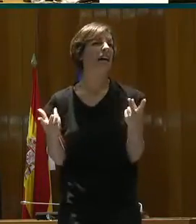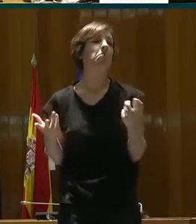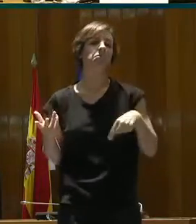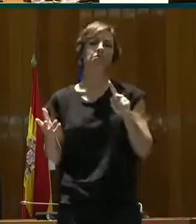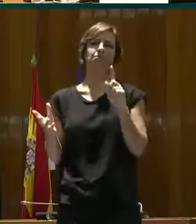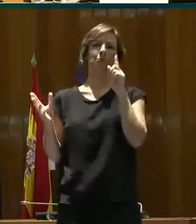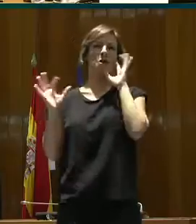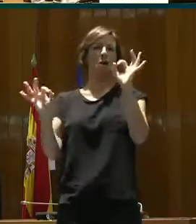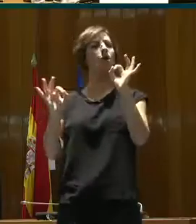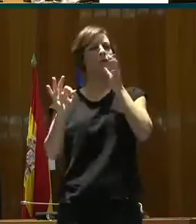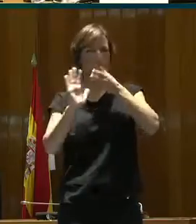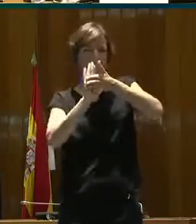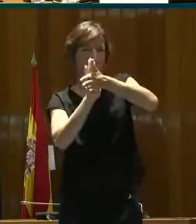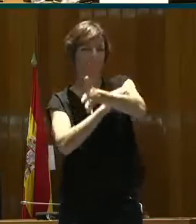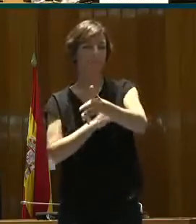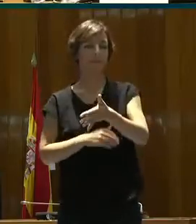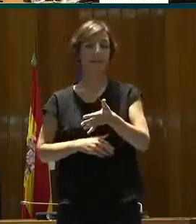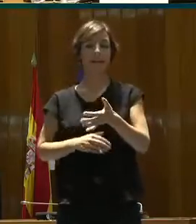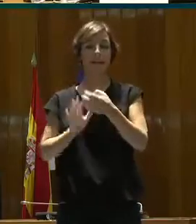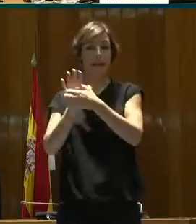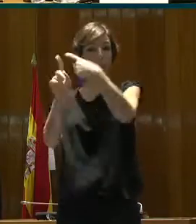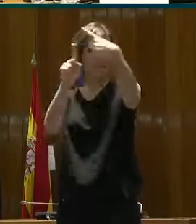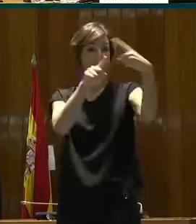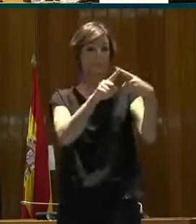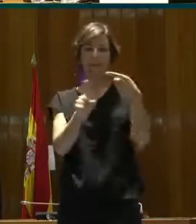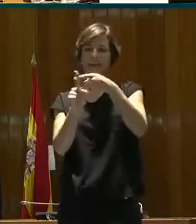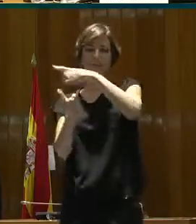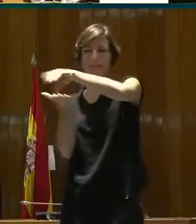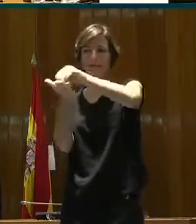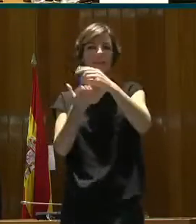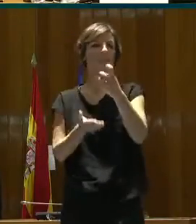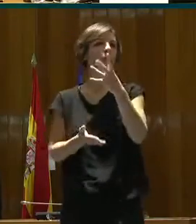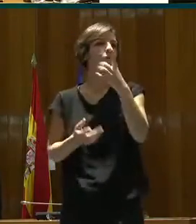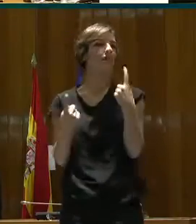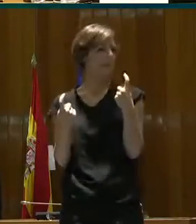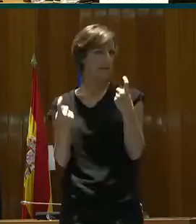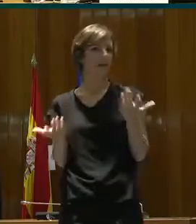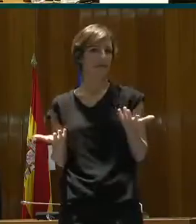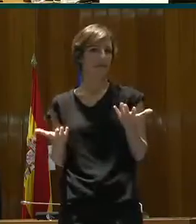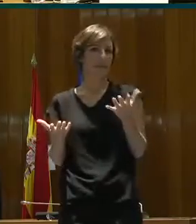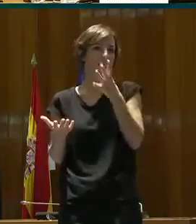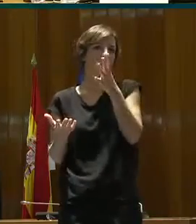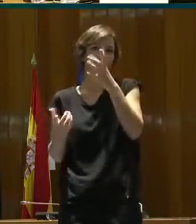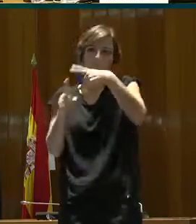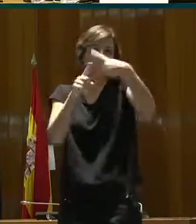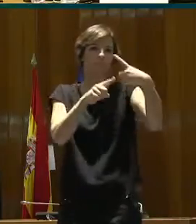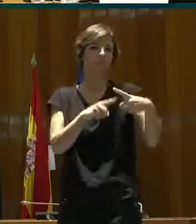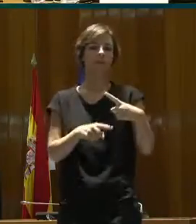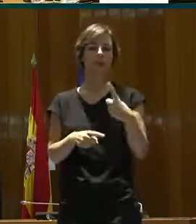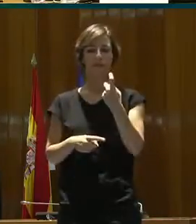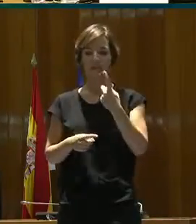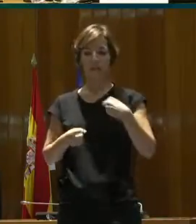hacer explícito por qué. En primer lugar, porque es una necesidad a muchos niveles, como acabamos de comentar, el tener